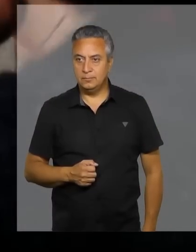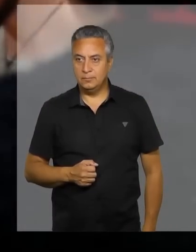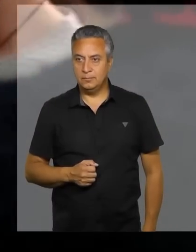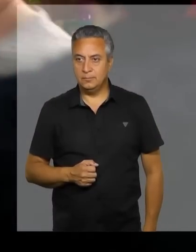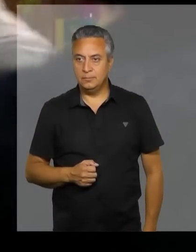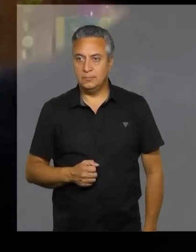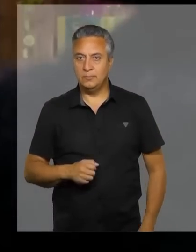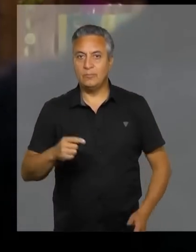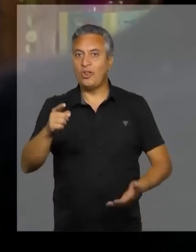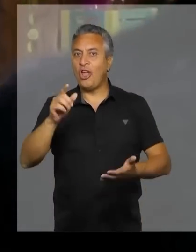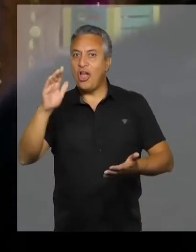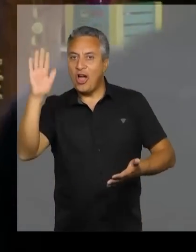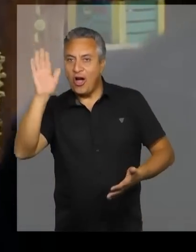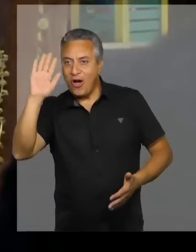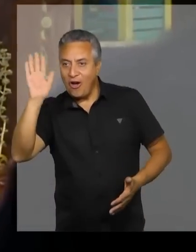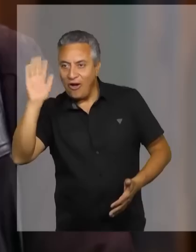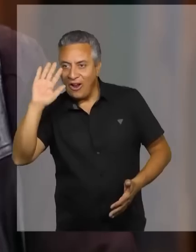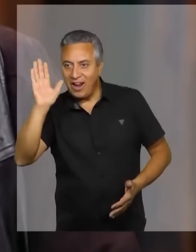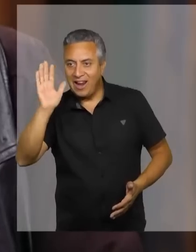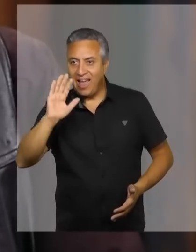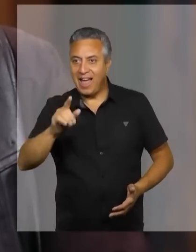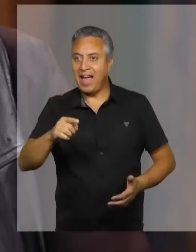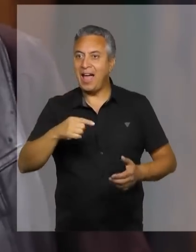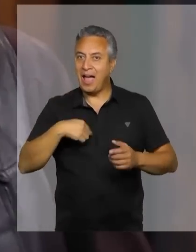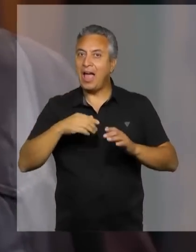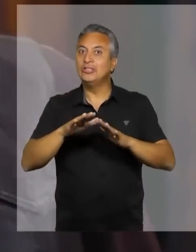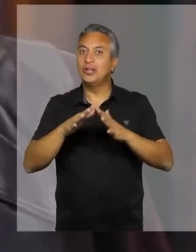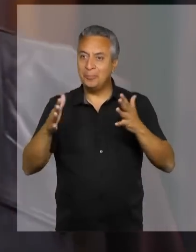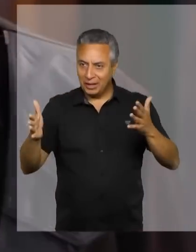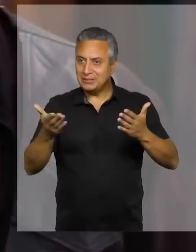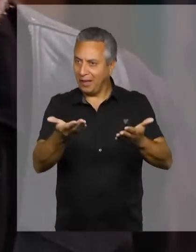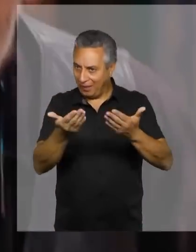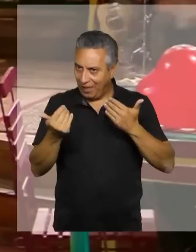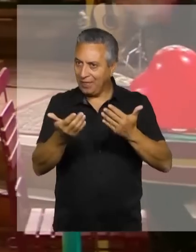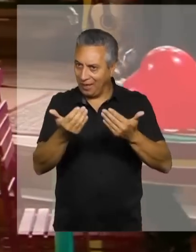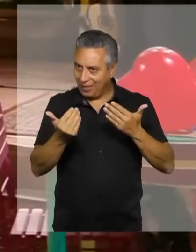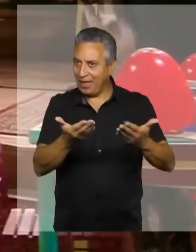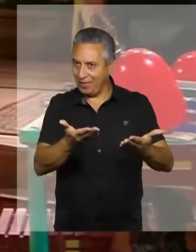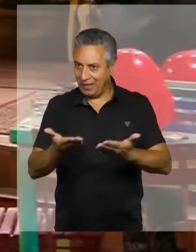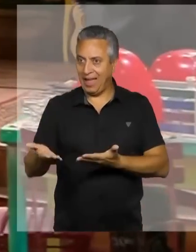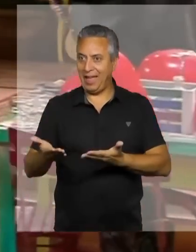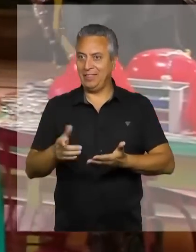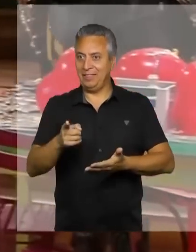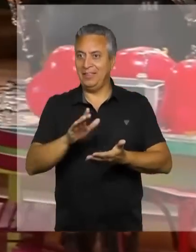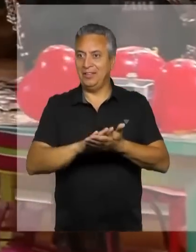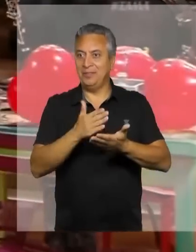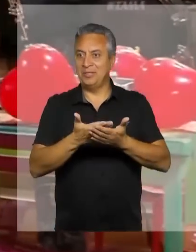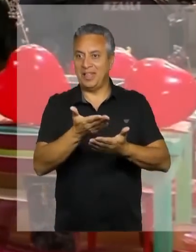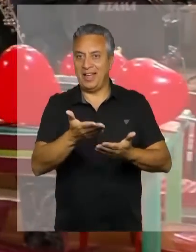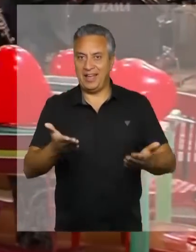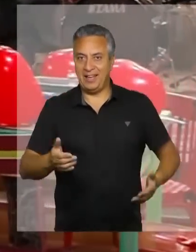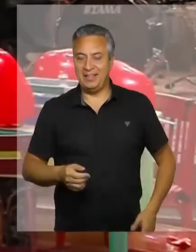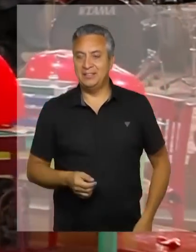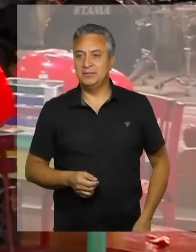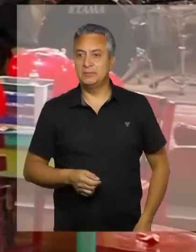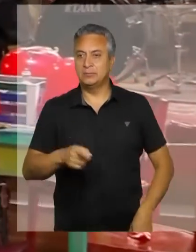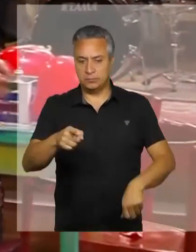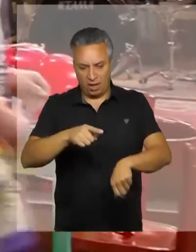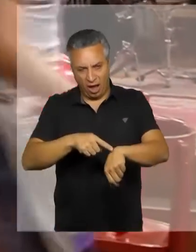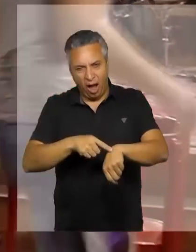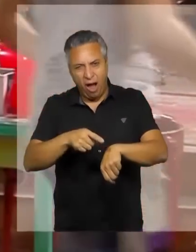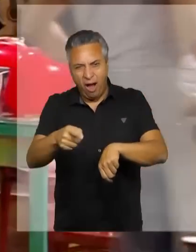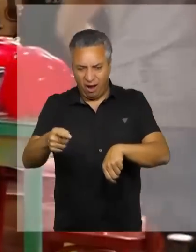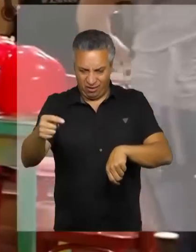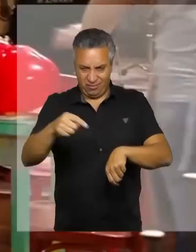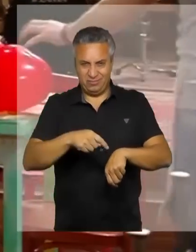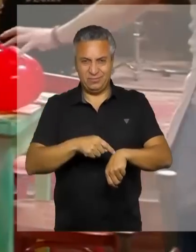Hola, músico. Eso, adelante, adelante. ¿Cómo están? A la hora que vienen llegando. El